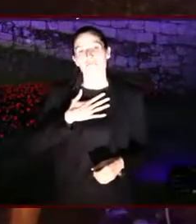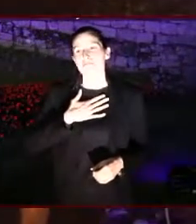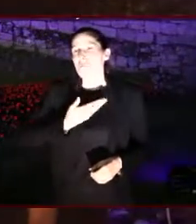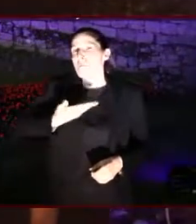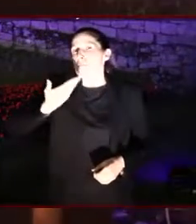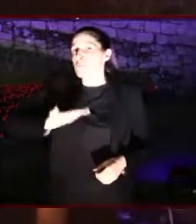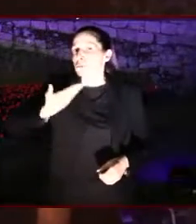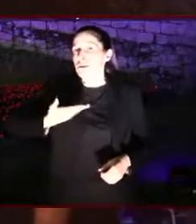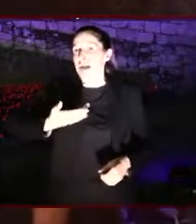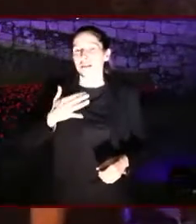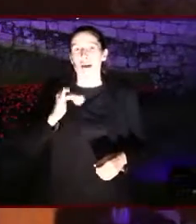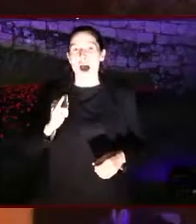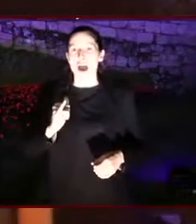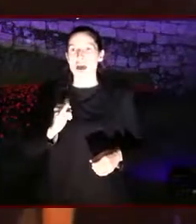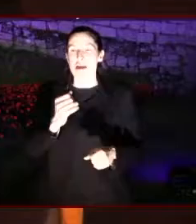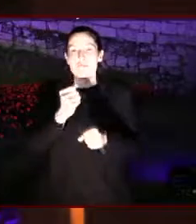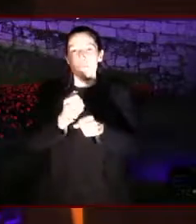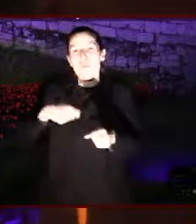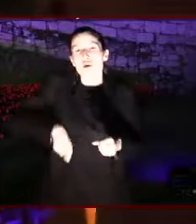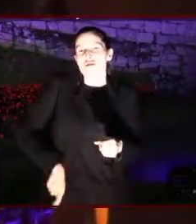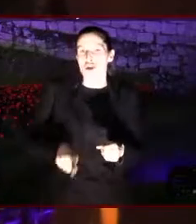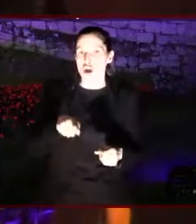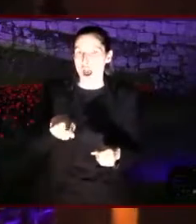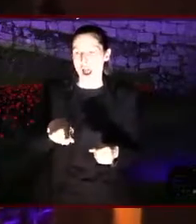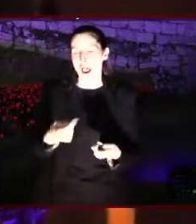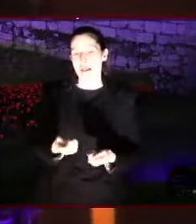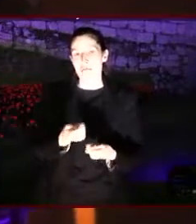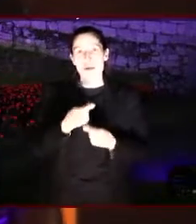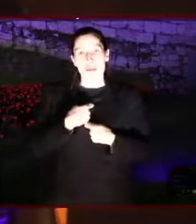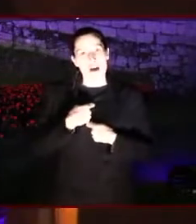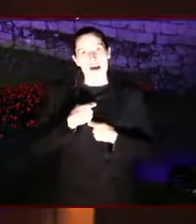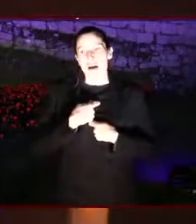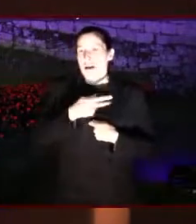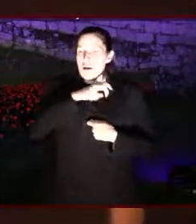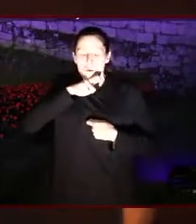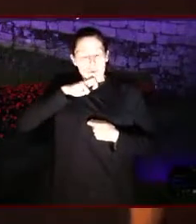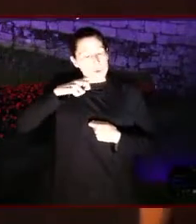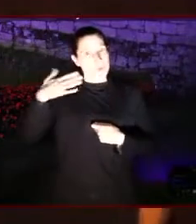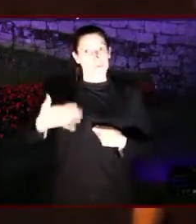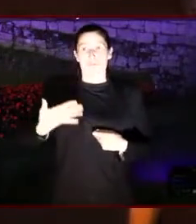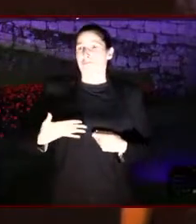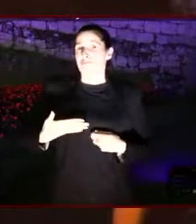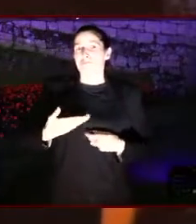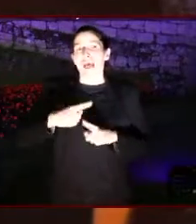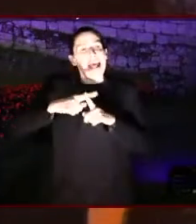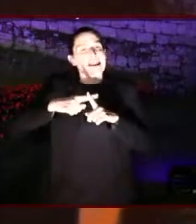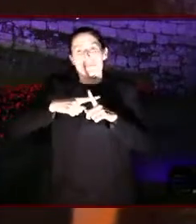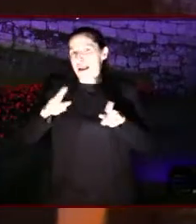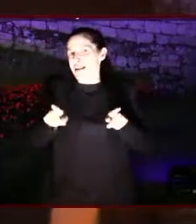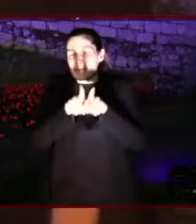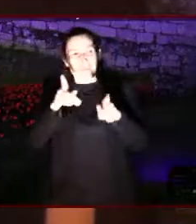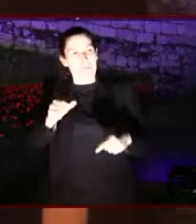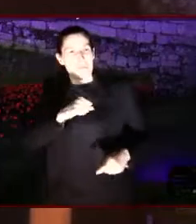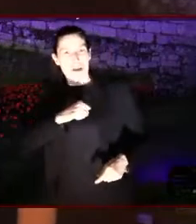profesional. Pues es que es increíble porque me aportaron muchísimo a todos los niveles, tanto personal como profesional, y fue